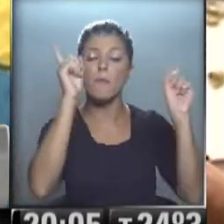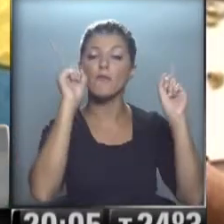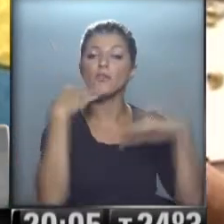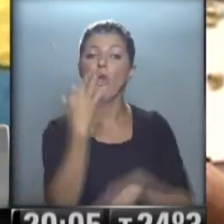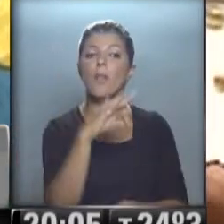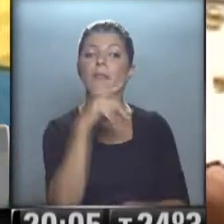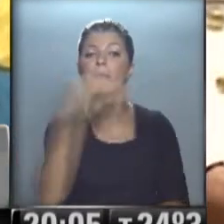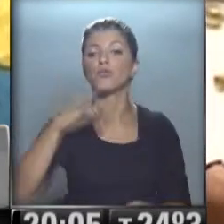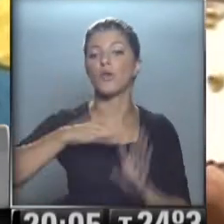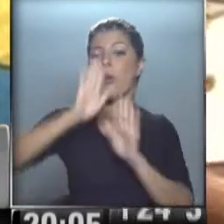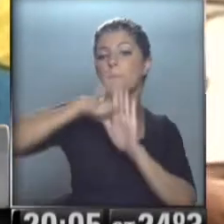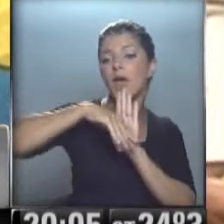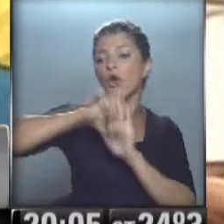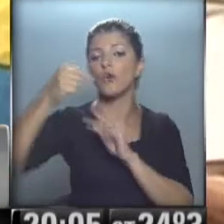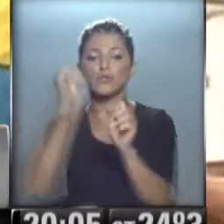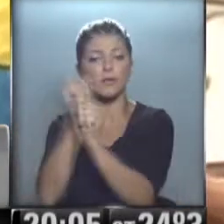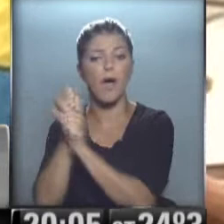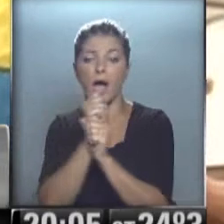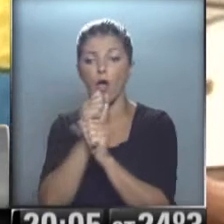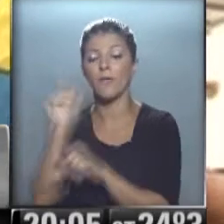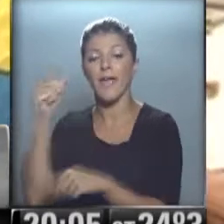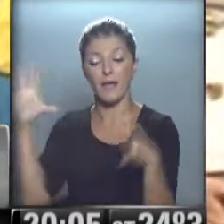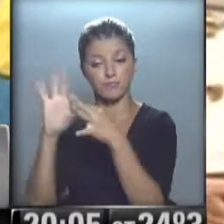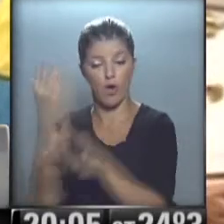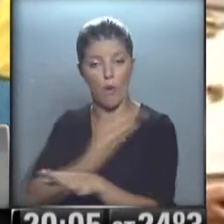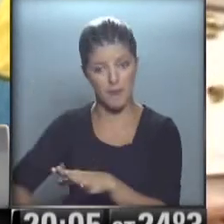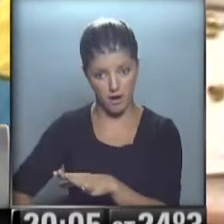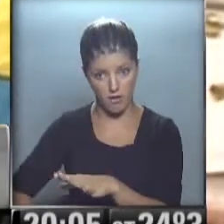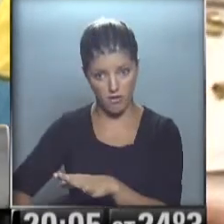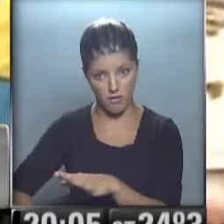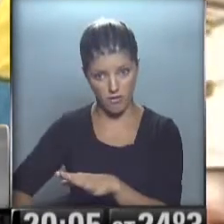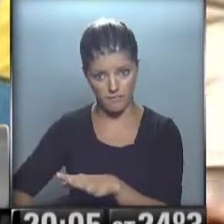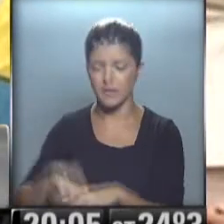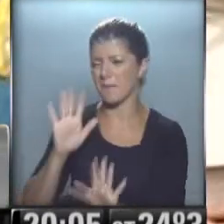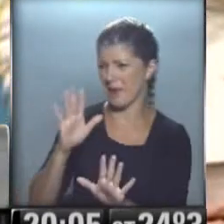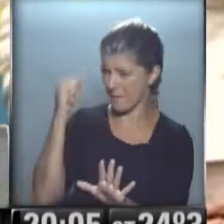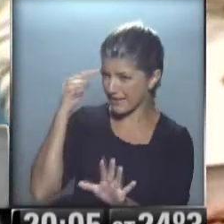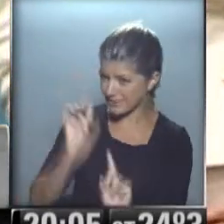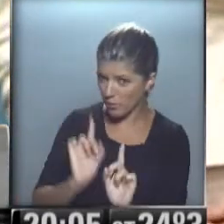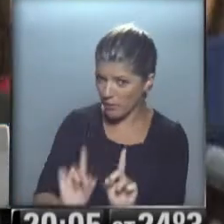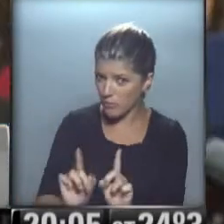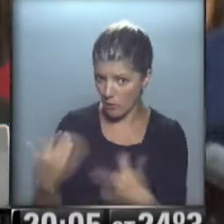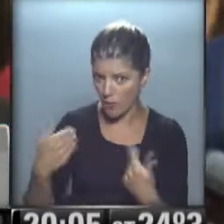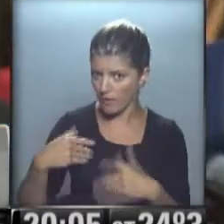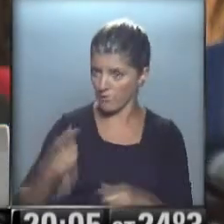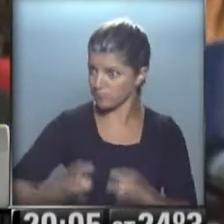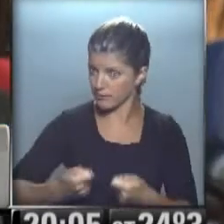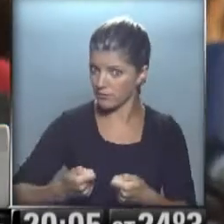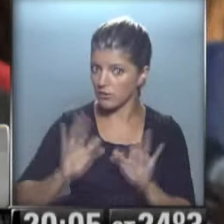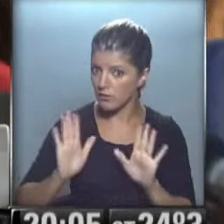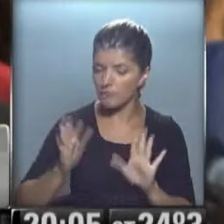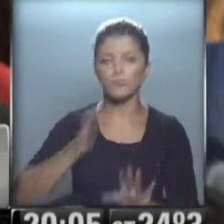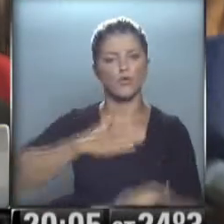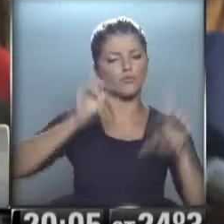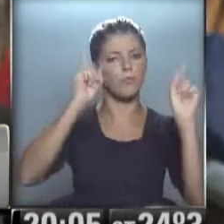menos que cualquier otro trabajador estatal en la provincia de Buenos Aires. Que reflexione a ver si piensa eso y lo puede sostener. Los docentes queremos